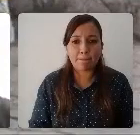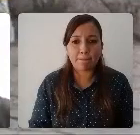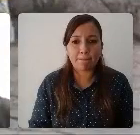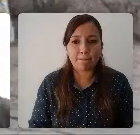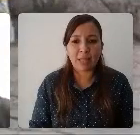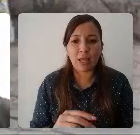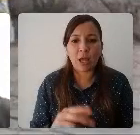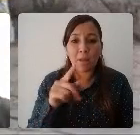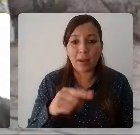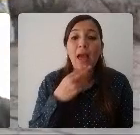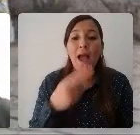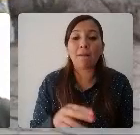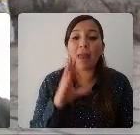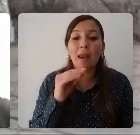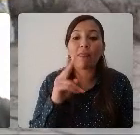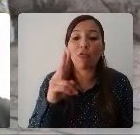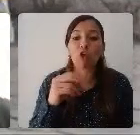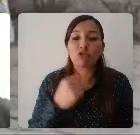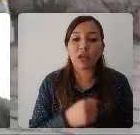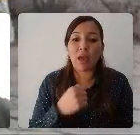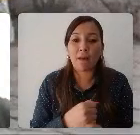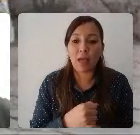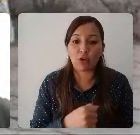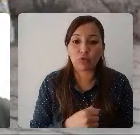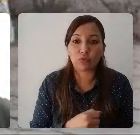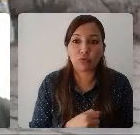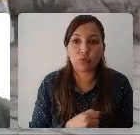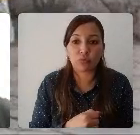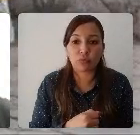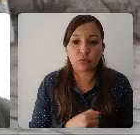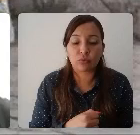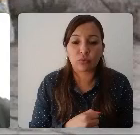Los emprendimientos de Corporac y del Colca